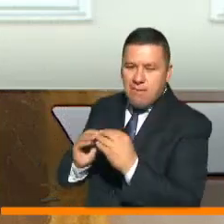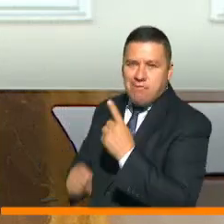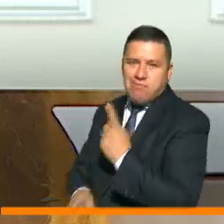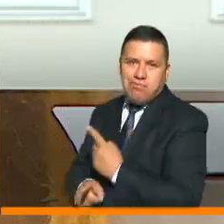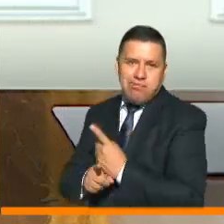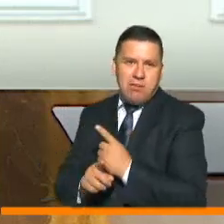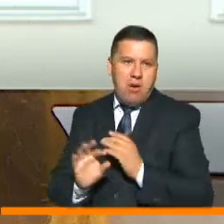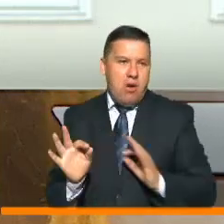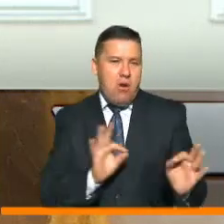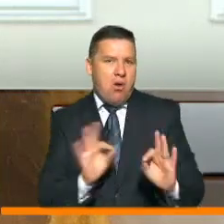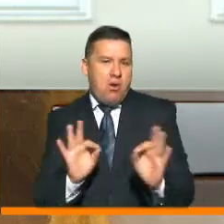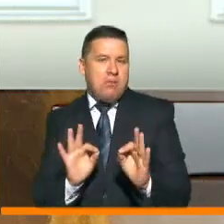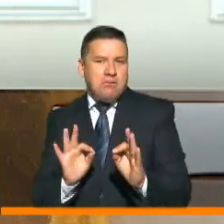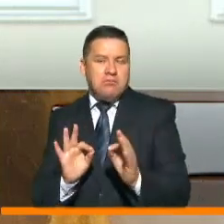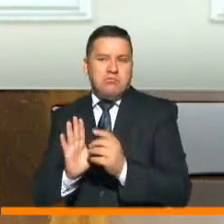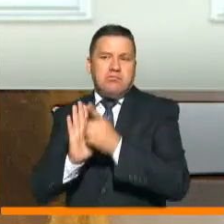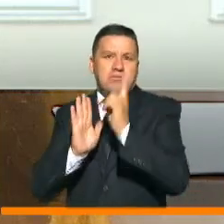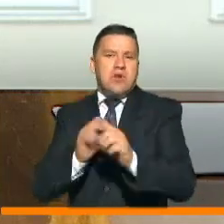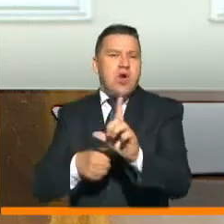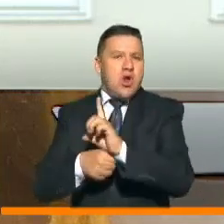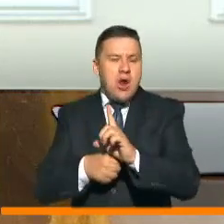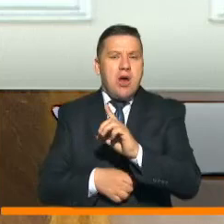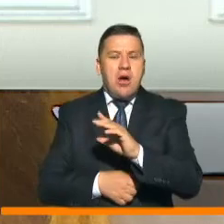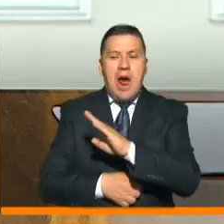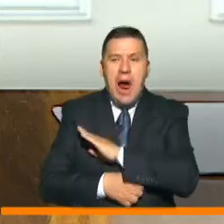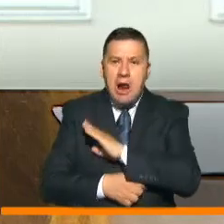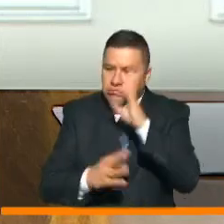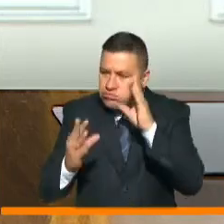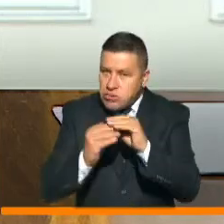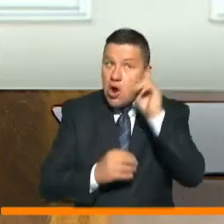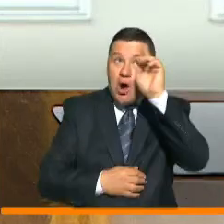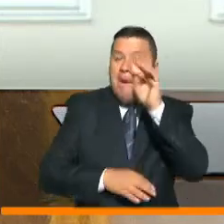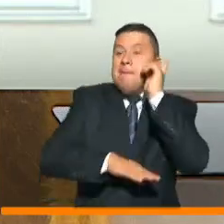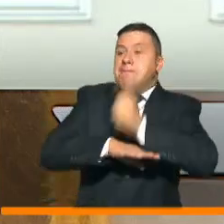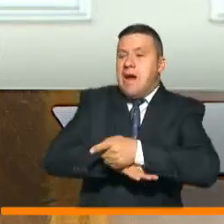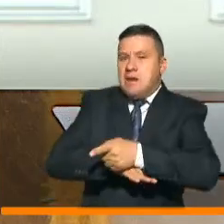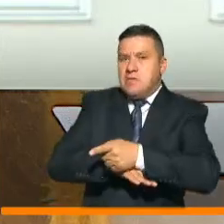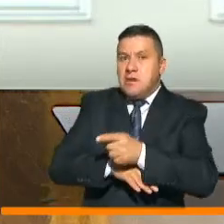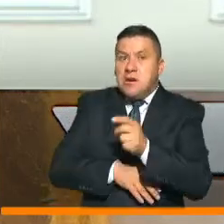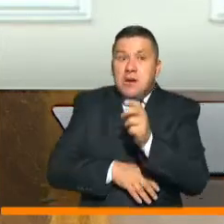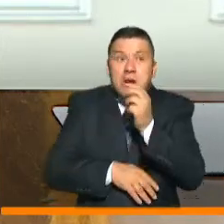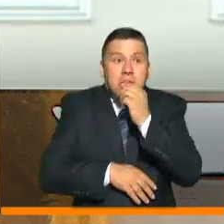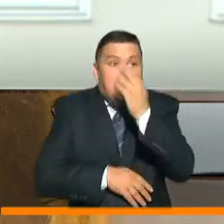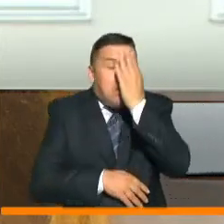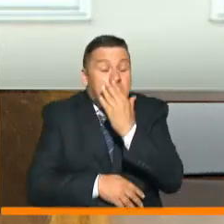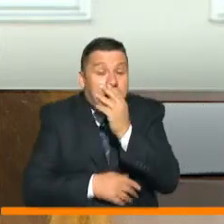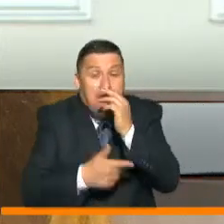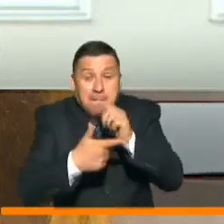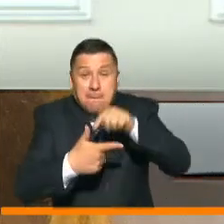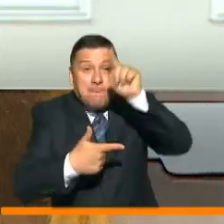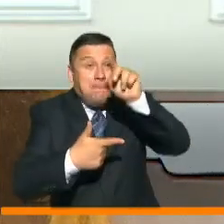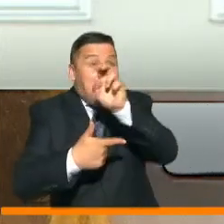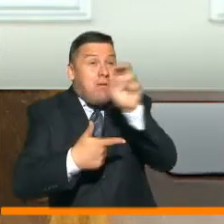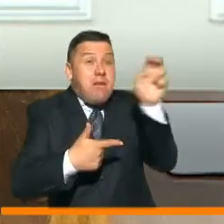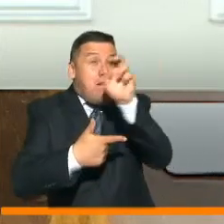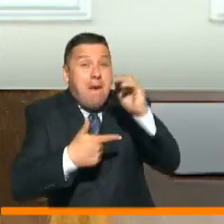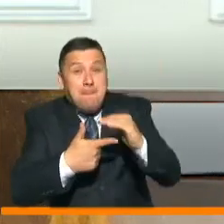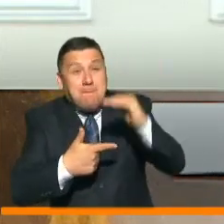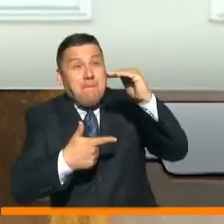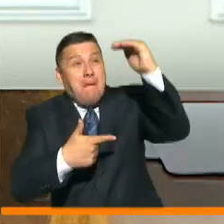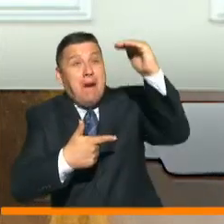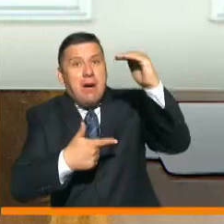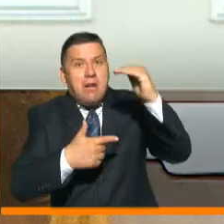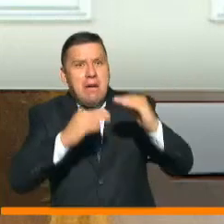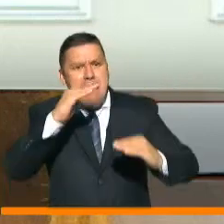de manera coordinada entre las autoridades locales y el gobierno nacional cuando se llega a un nivel de ocupación de unidad de cuidado intensivo y también